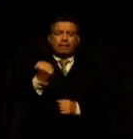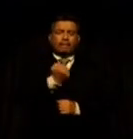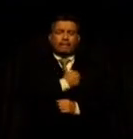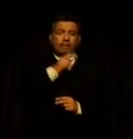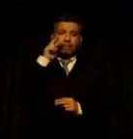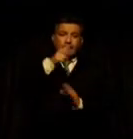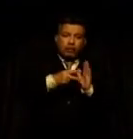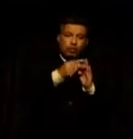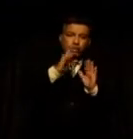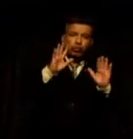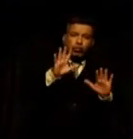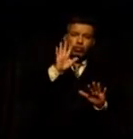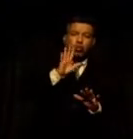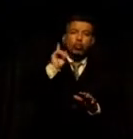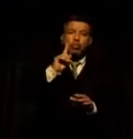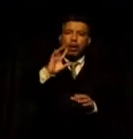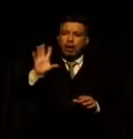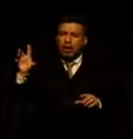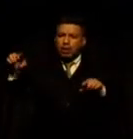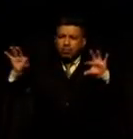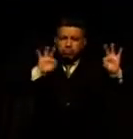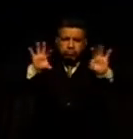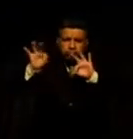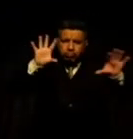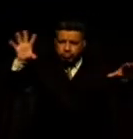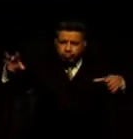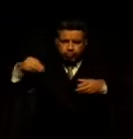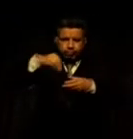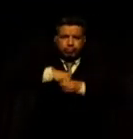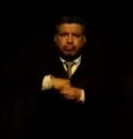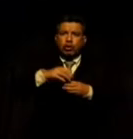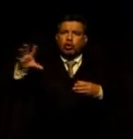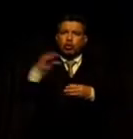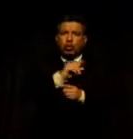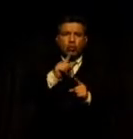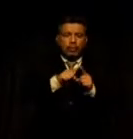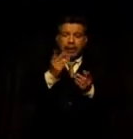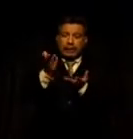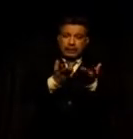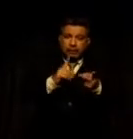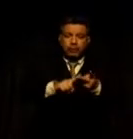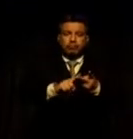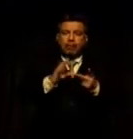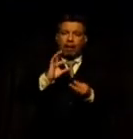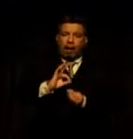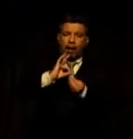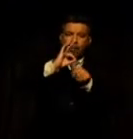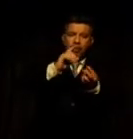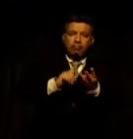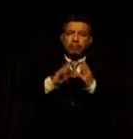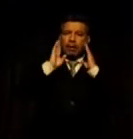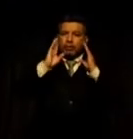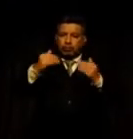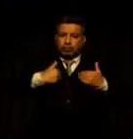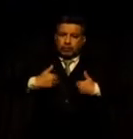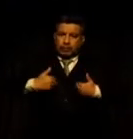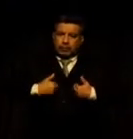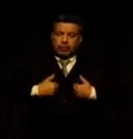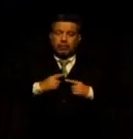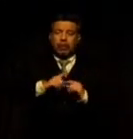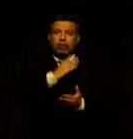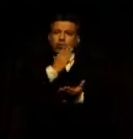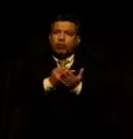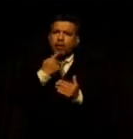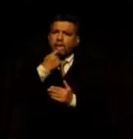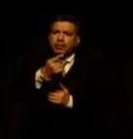es porque vincula todo el servicio la calidad la atención al cliente pero algo de lo que no hemos hecho